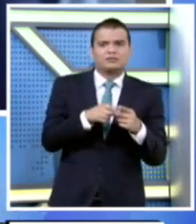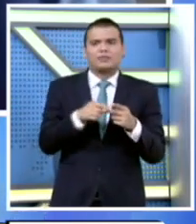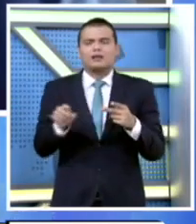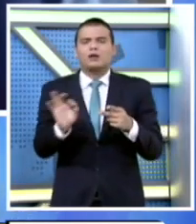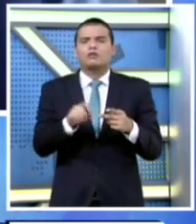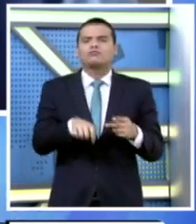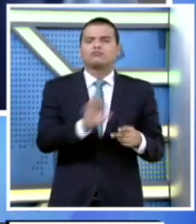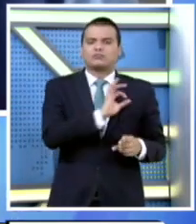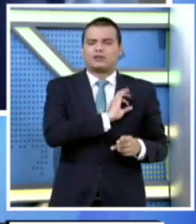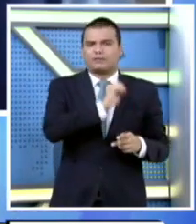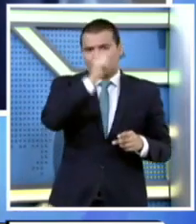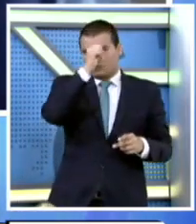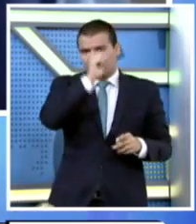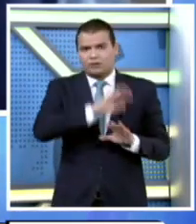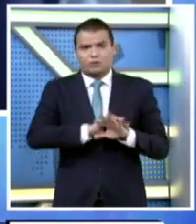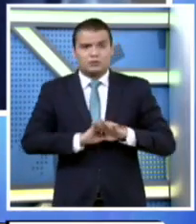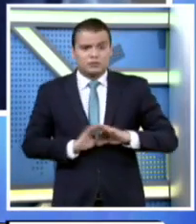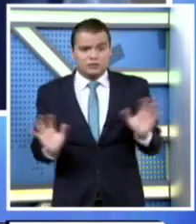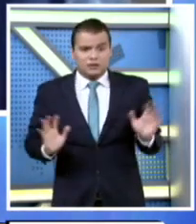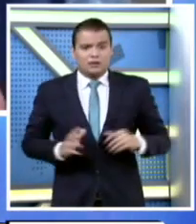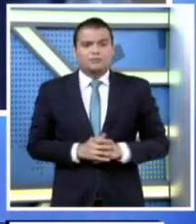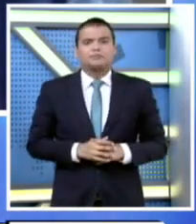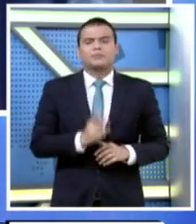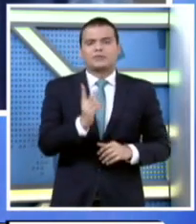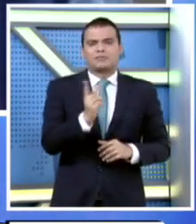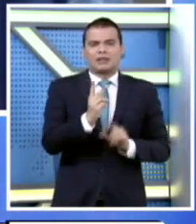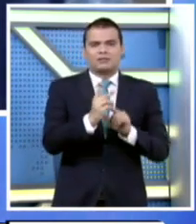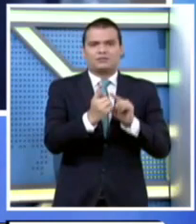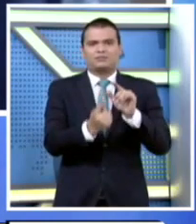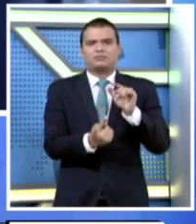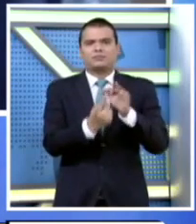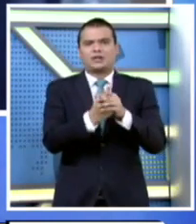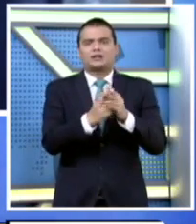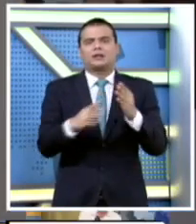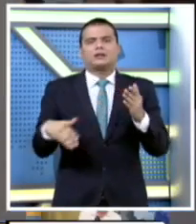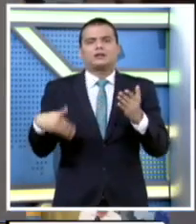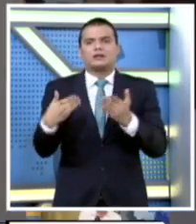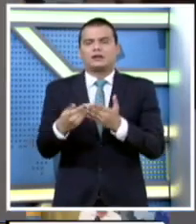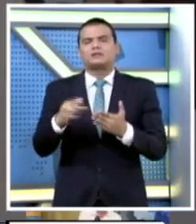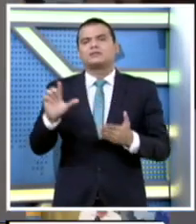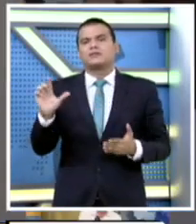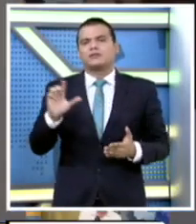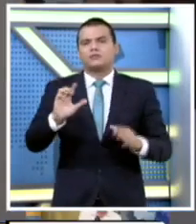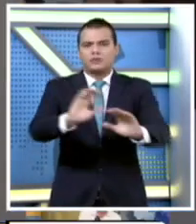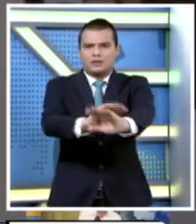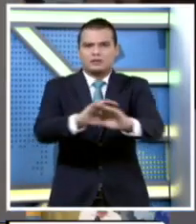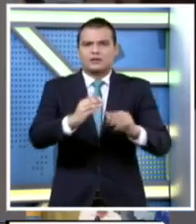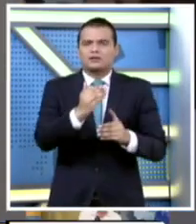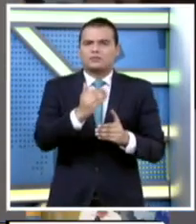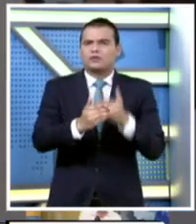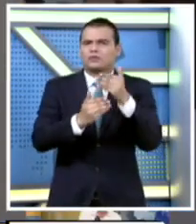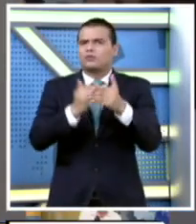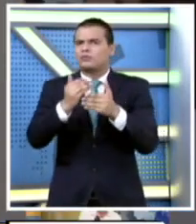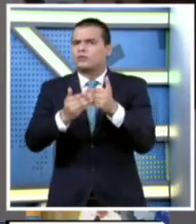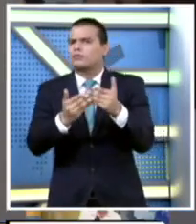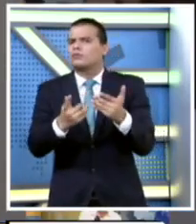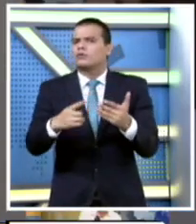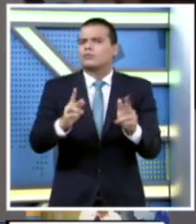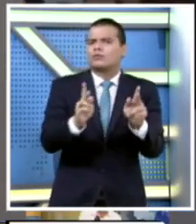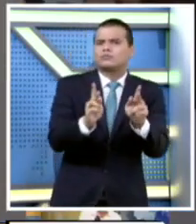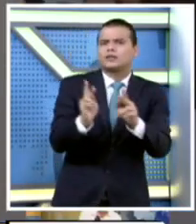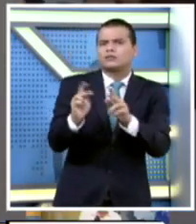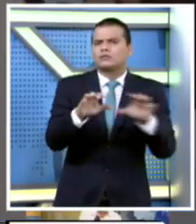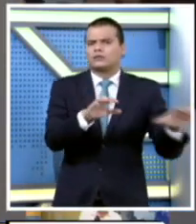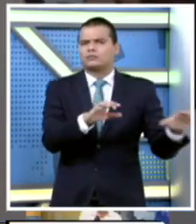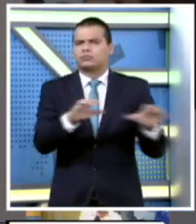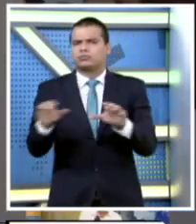de semana? Vamos a tenerlo a partir del viernes hasta el lunes. Vamos a ir evaluando siempre cómo es el comportamiento